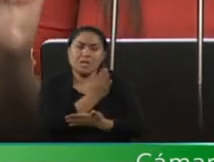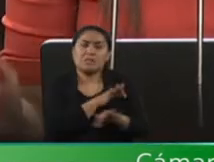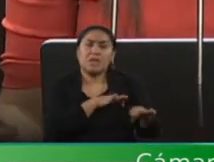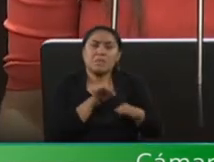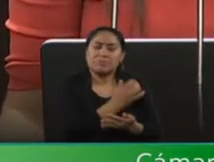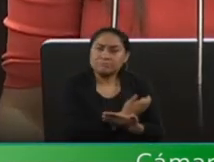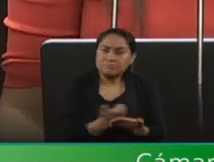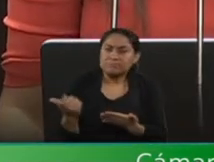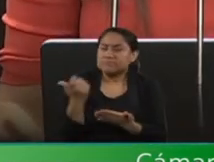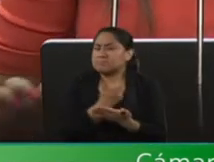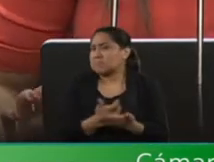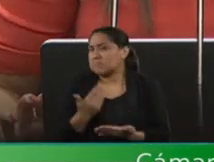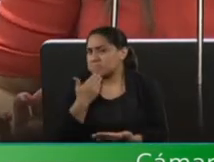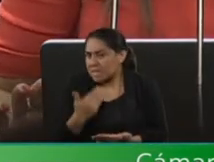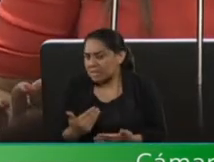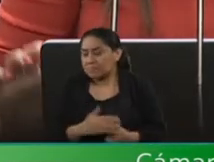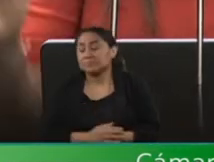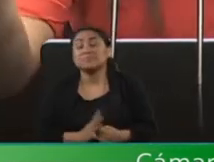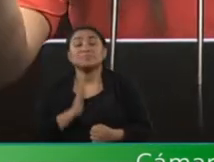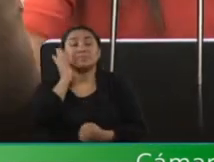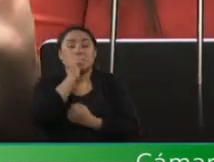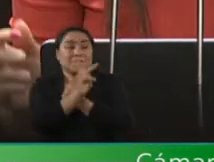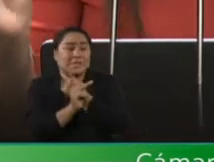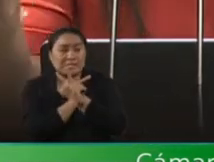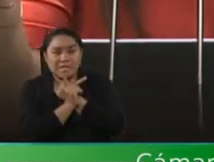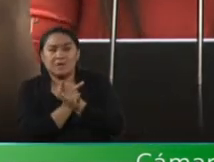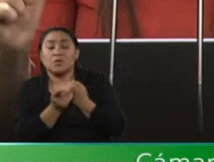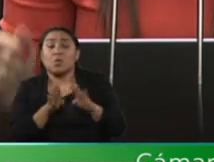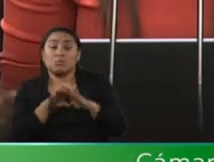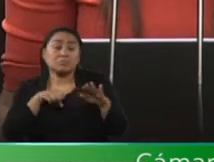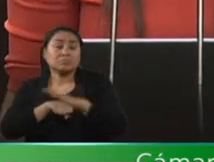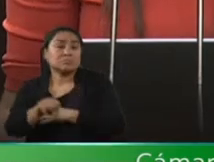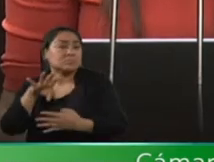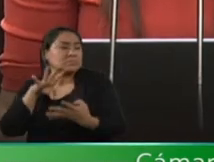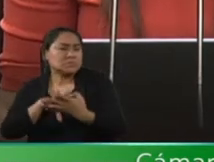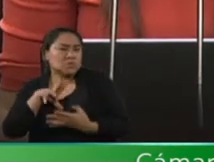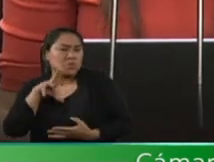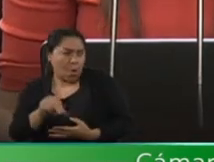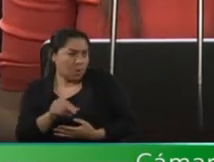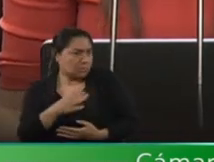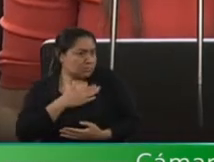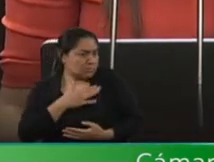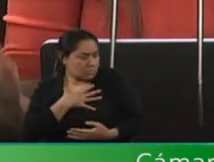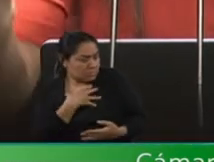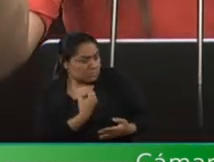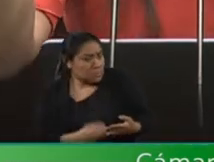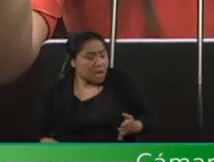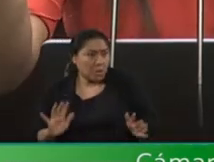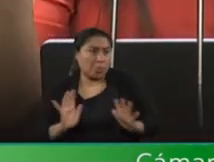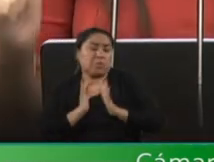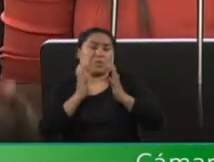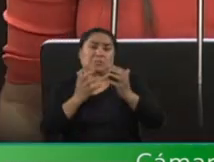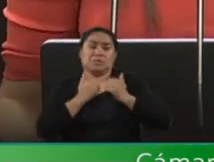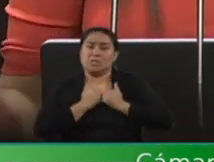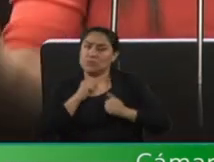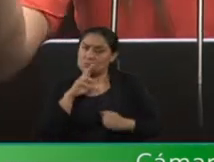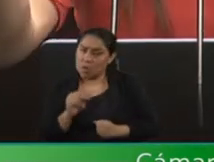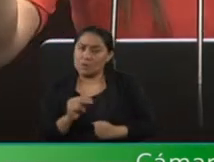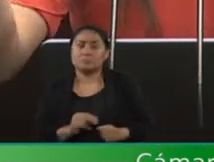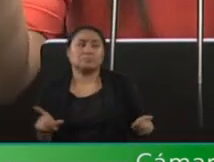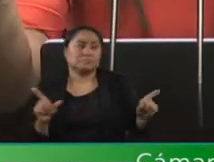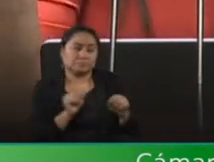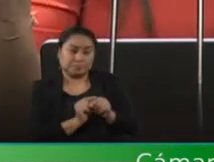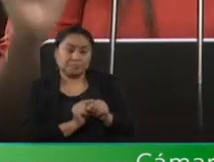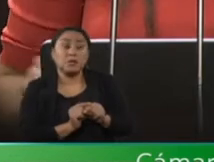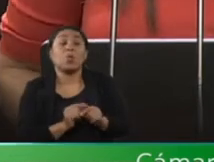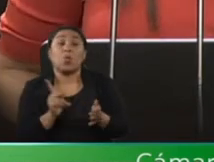igualdad de condiciones un país donde no seamos encarceladas por decidir sobre nuestro propio cuerpo concluyo por eso